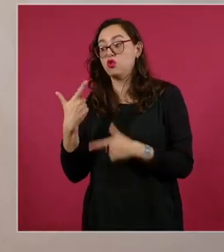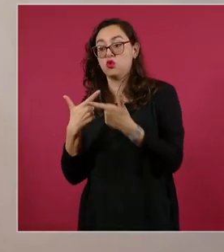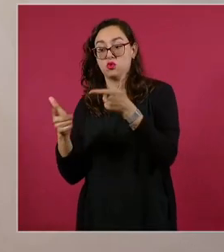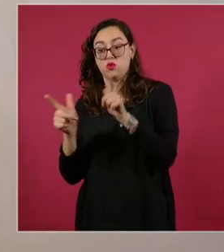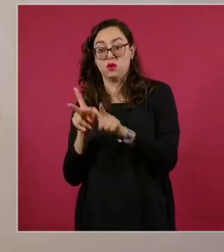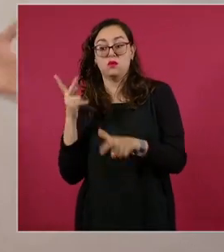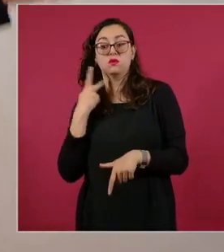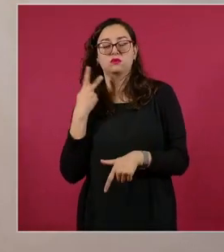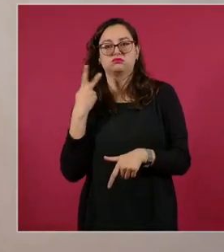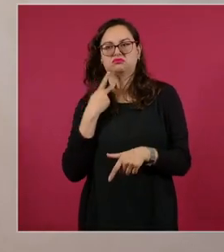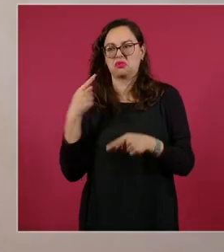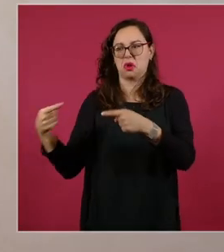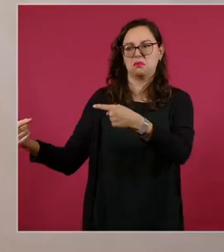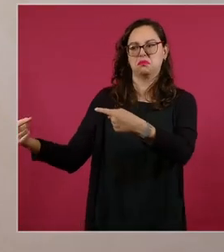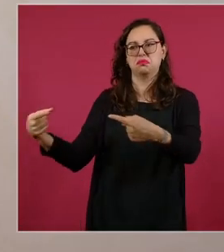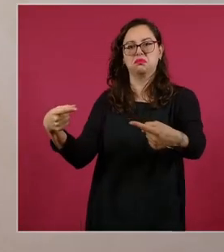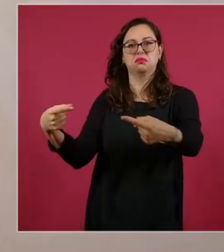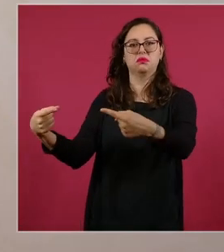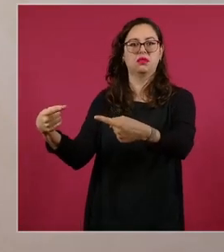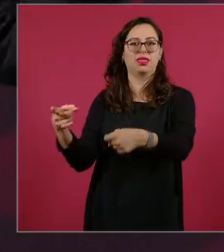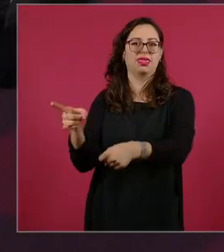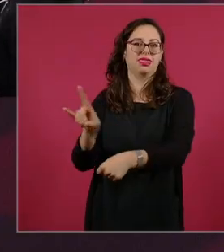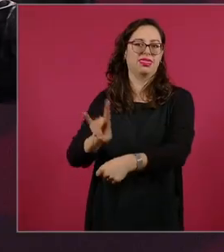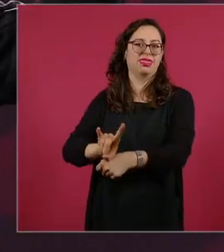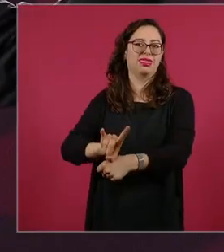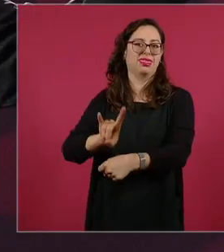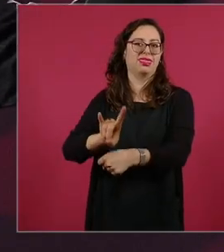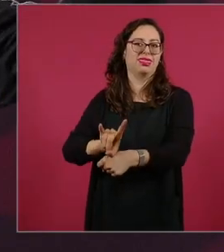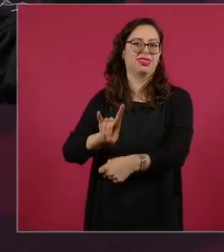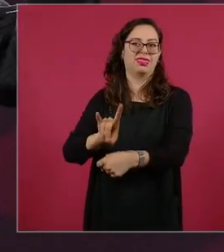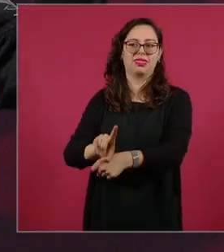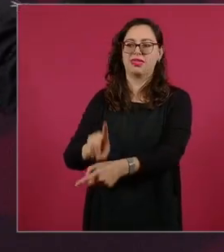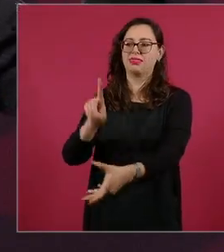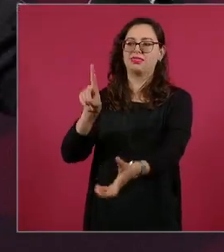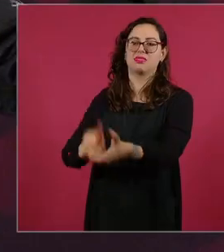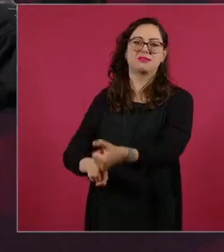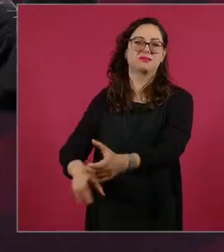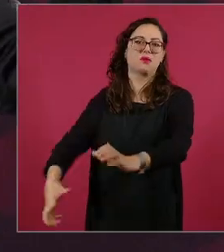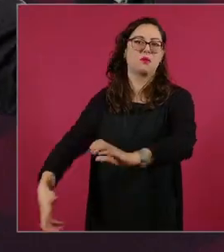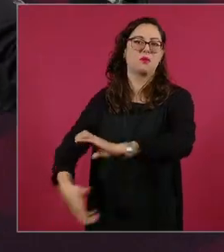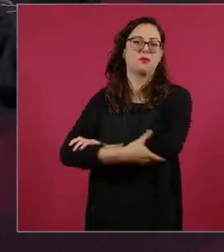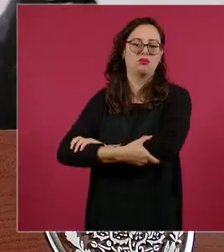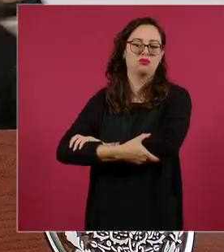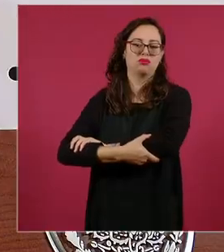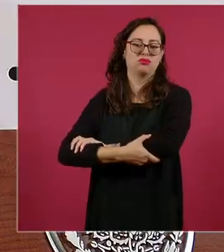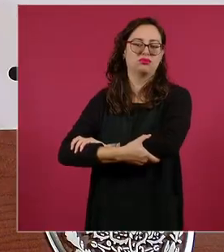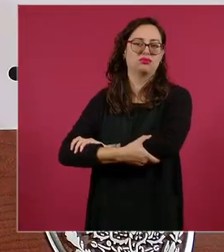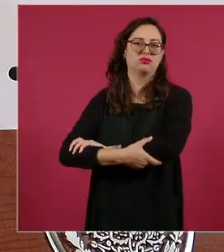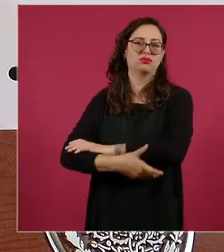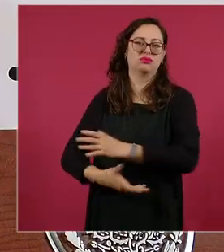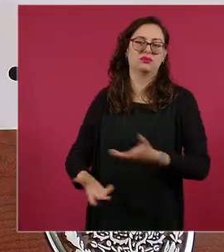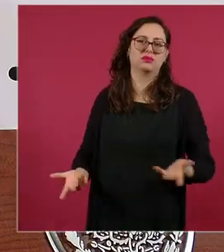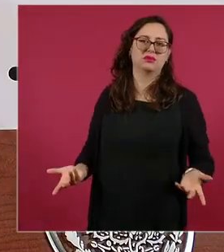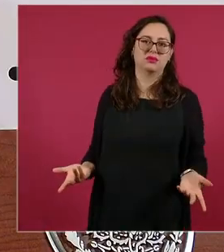cuando Salinas terminó uniéndolos